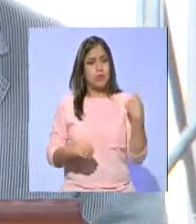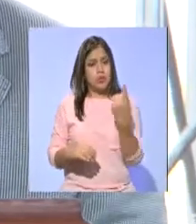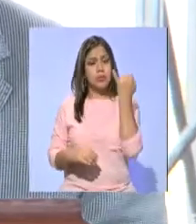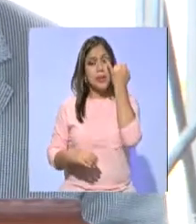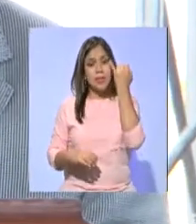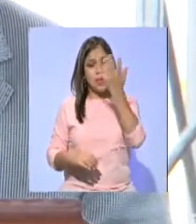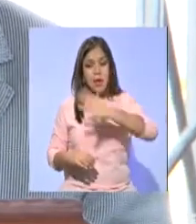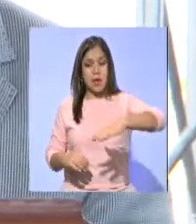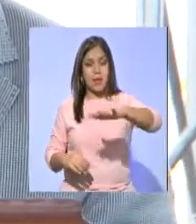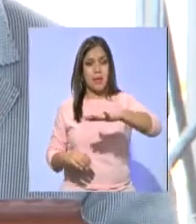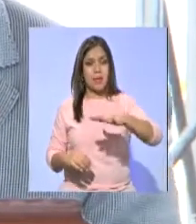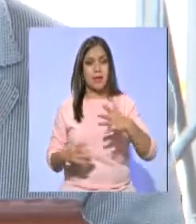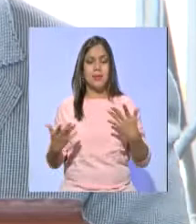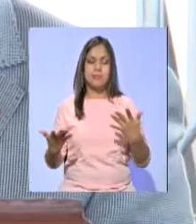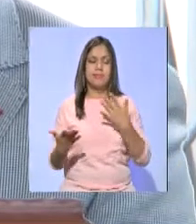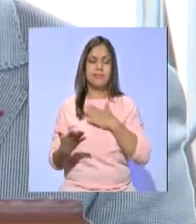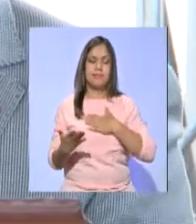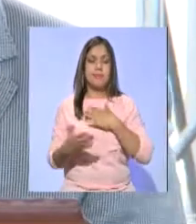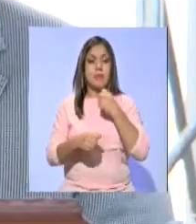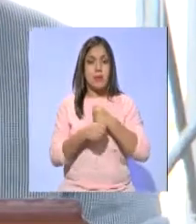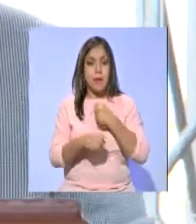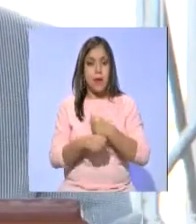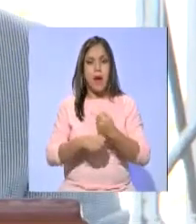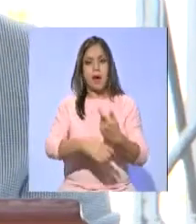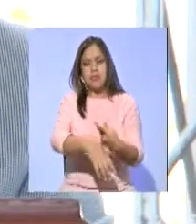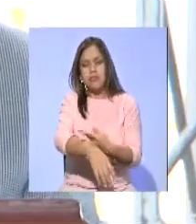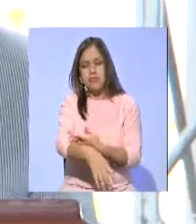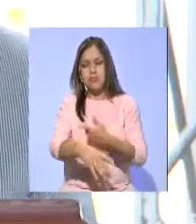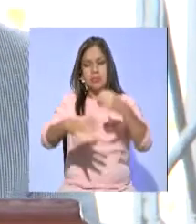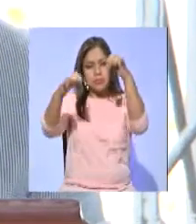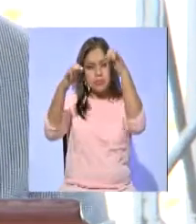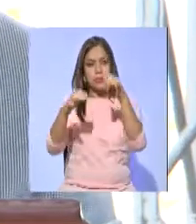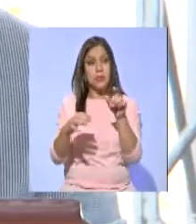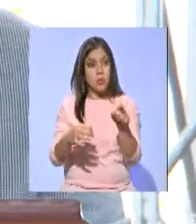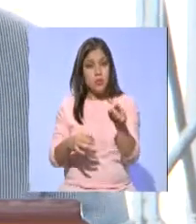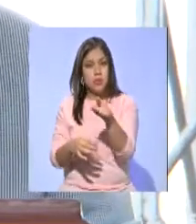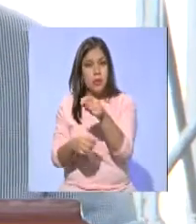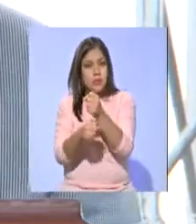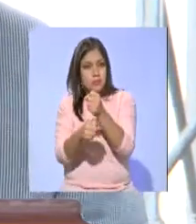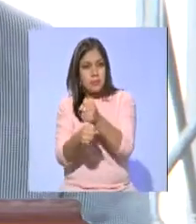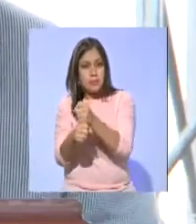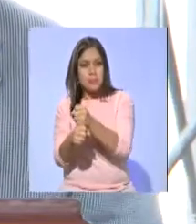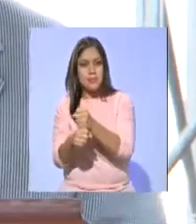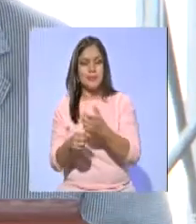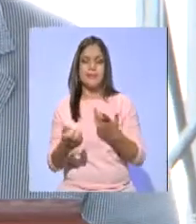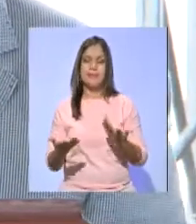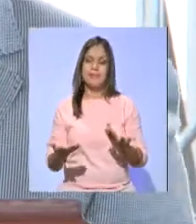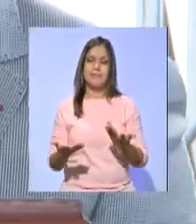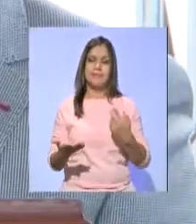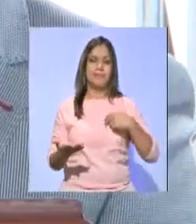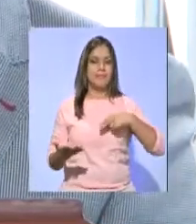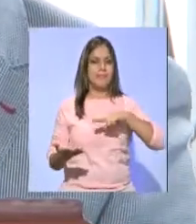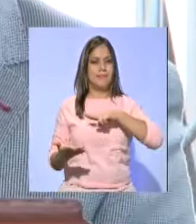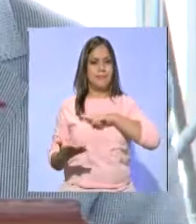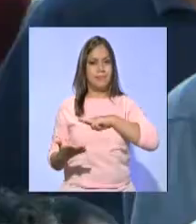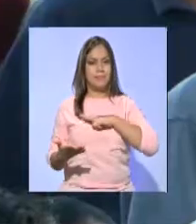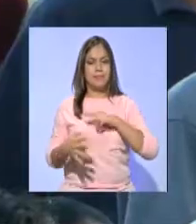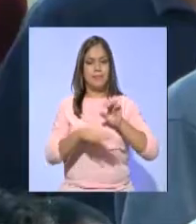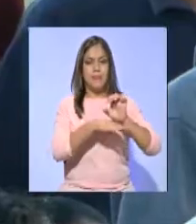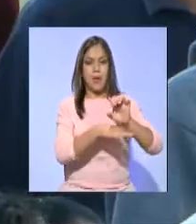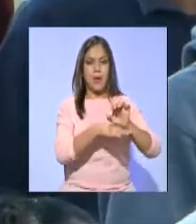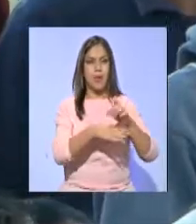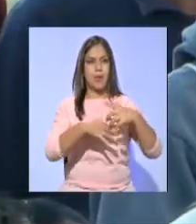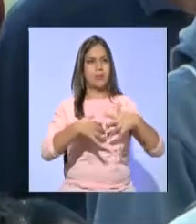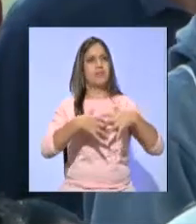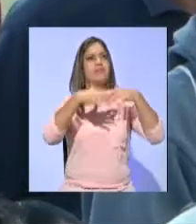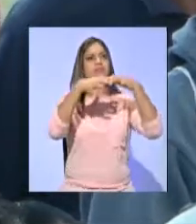indígenas, nuestros pequeños ganaderos, ustedes son la razón de ser de nuestra patria.